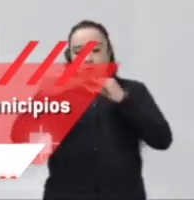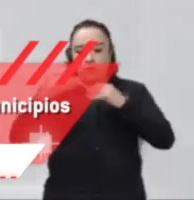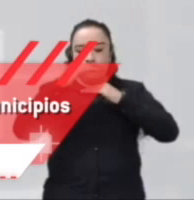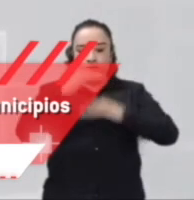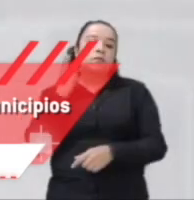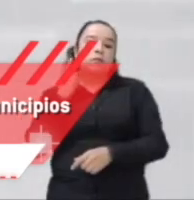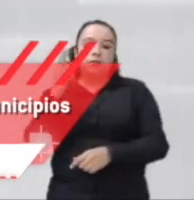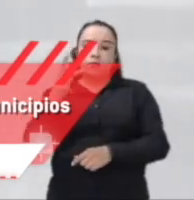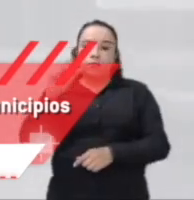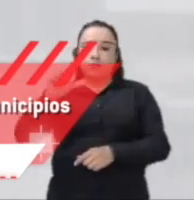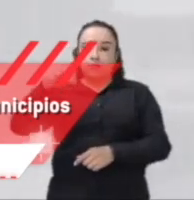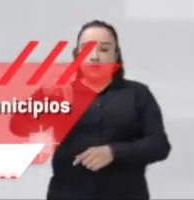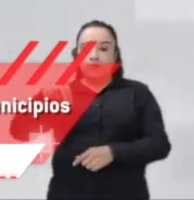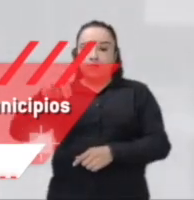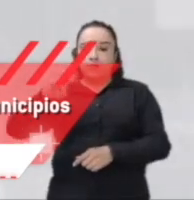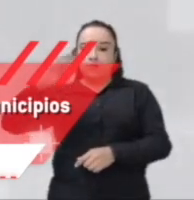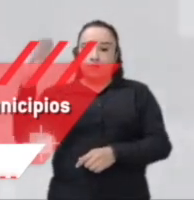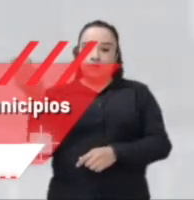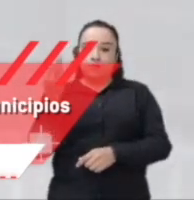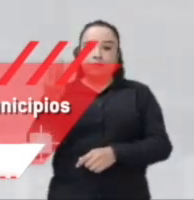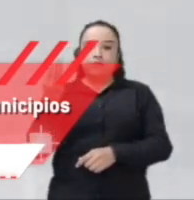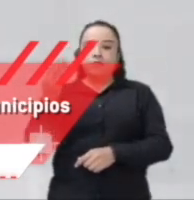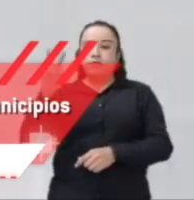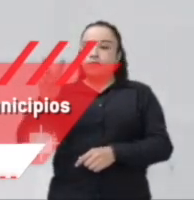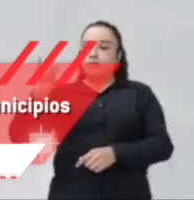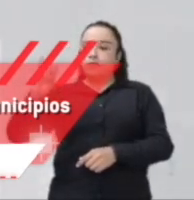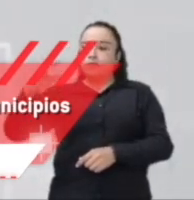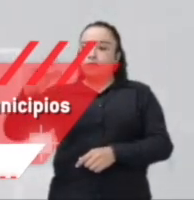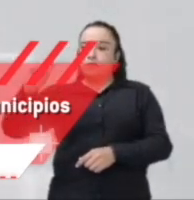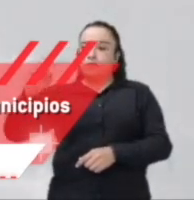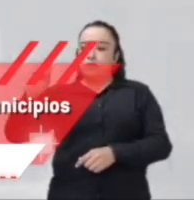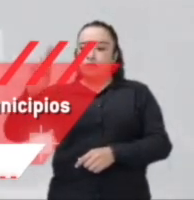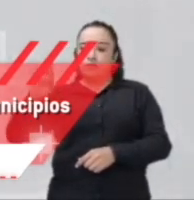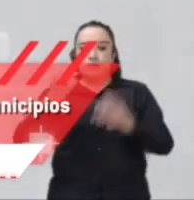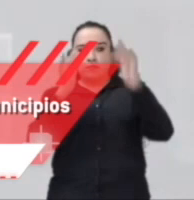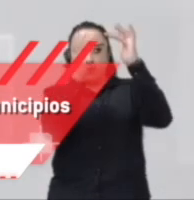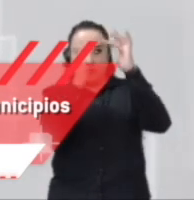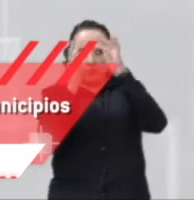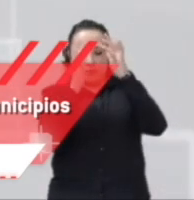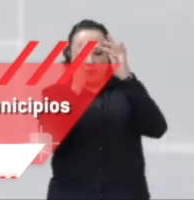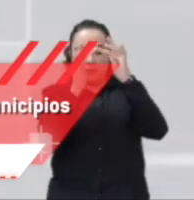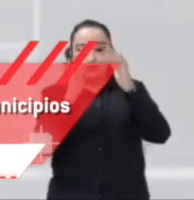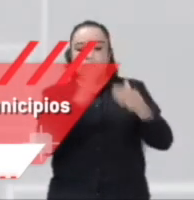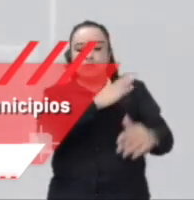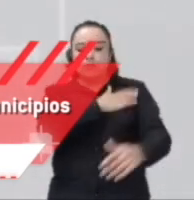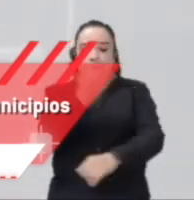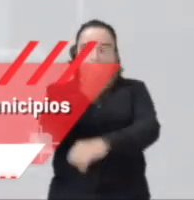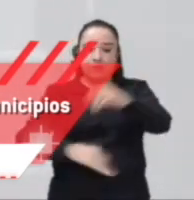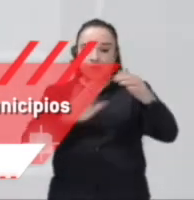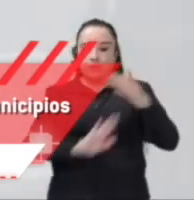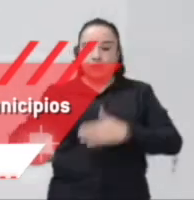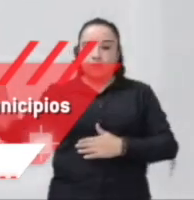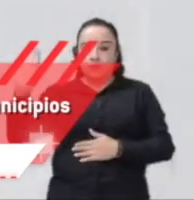candidaturas deben ser para las hidalguenses de esta forma 42 presidencias municipales serán gobernadas por mujeres en estas